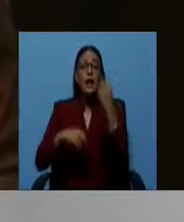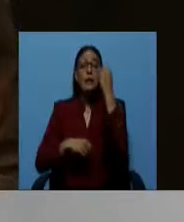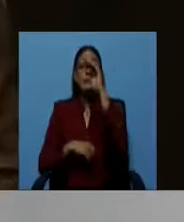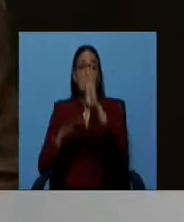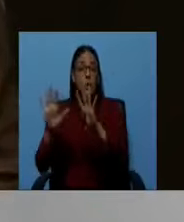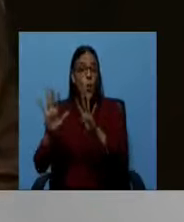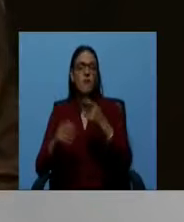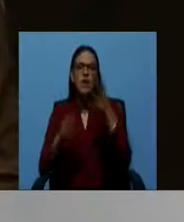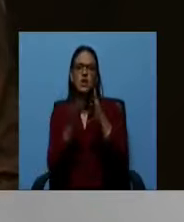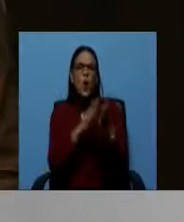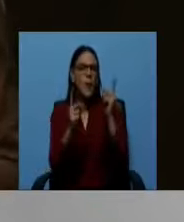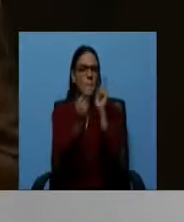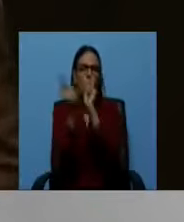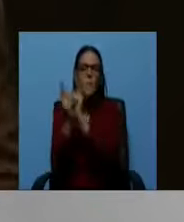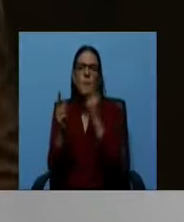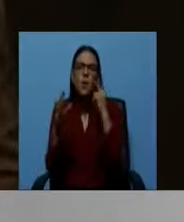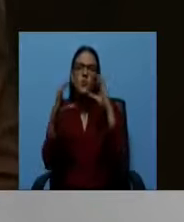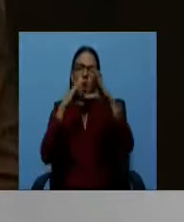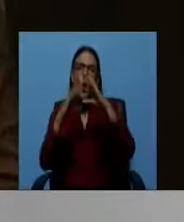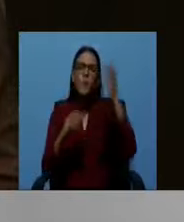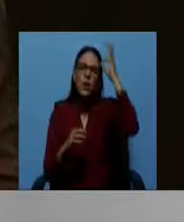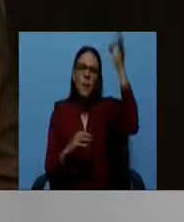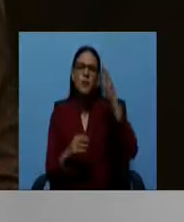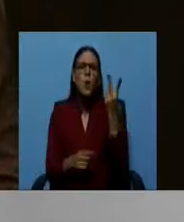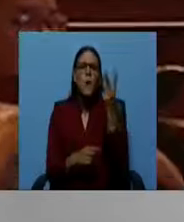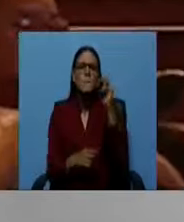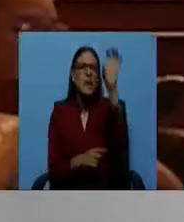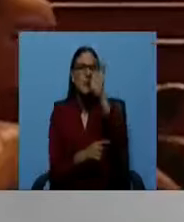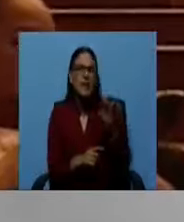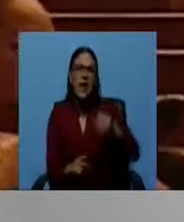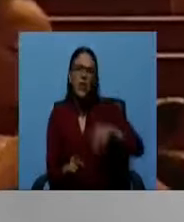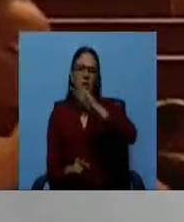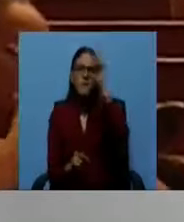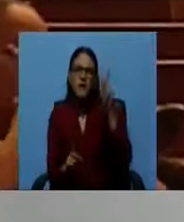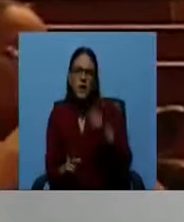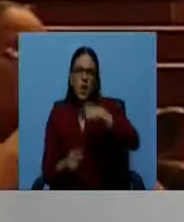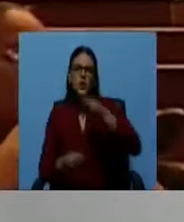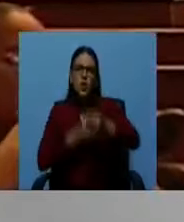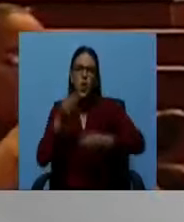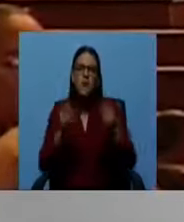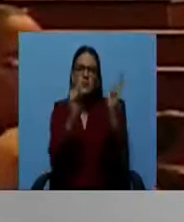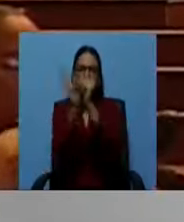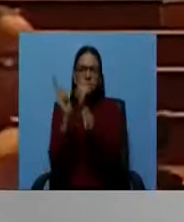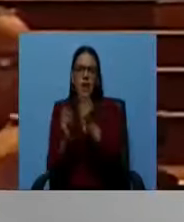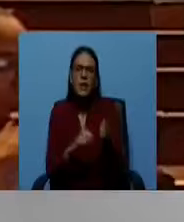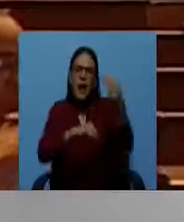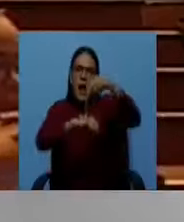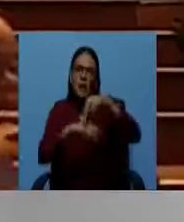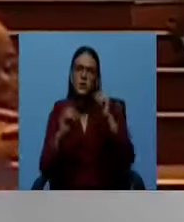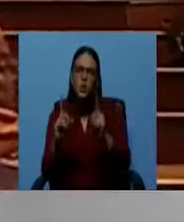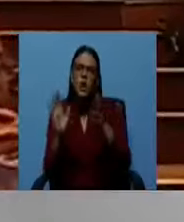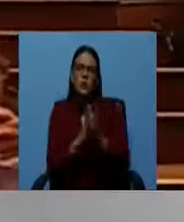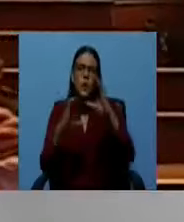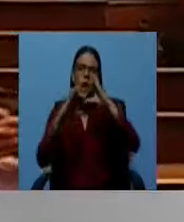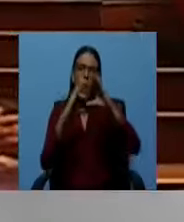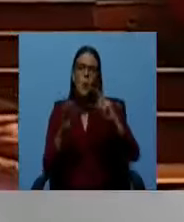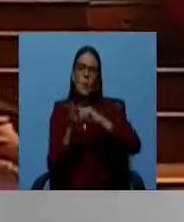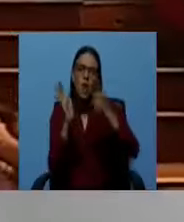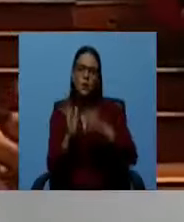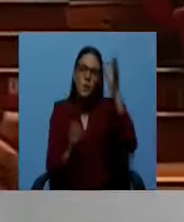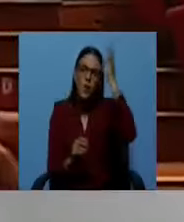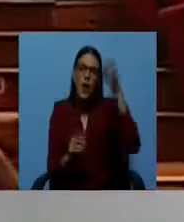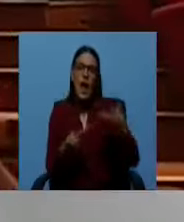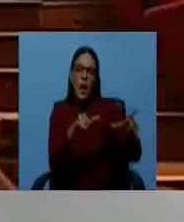estatales de la comunicación popular en más de 20 estados del país. Hemos realizado un encuentro nacional de la comunicación popular en los